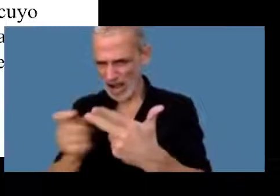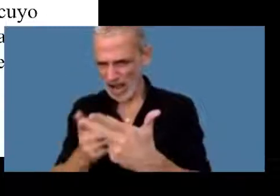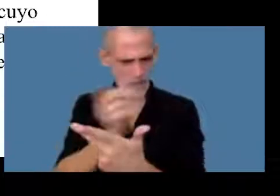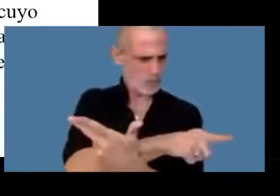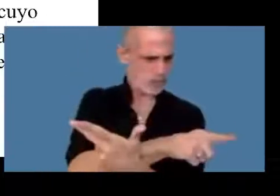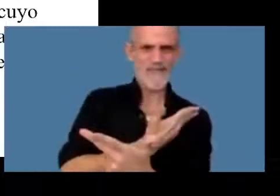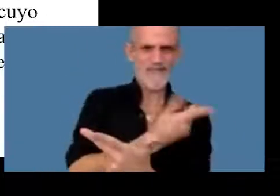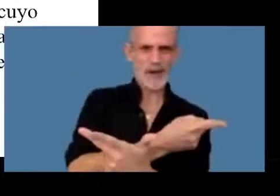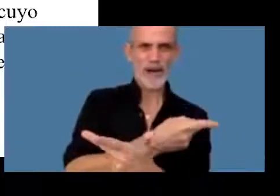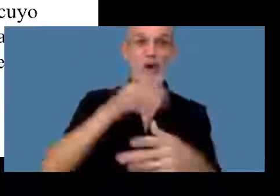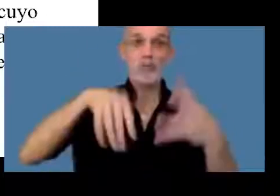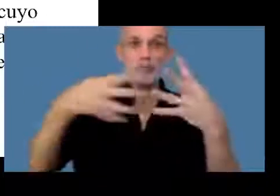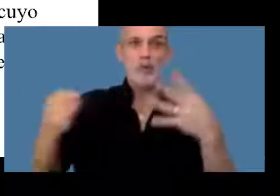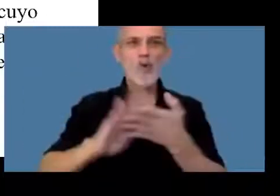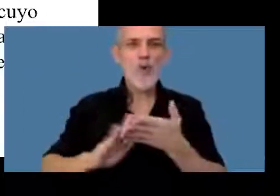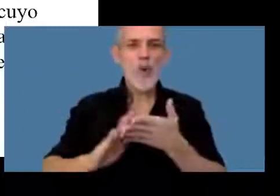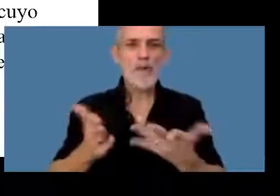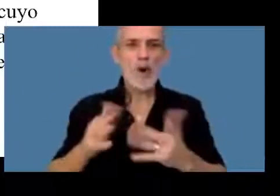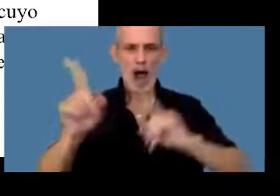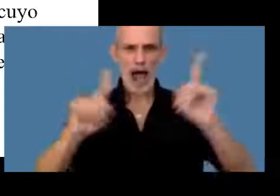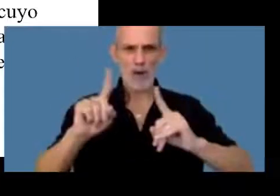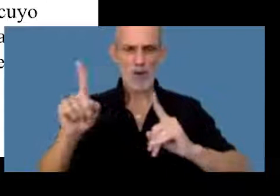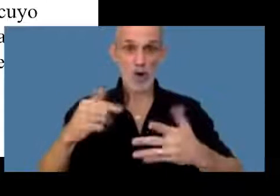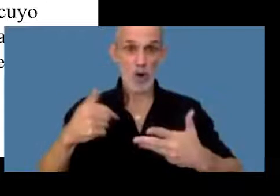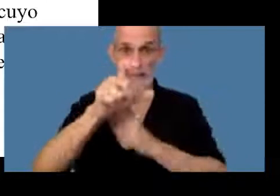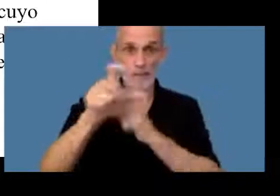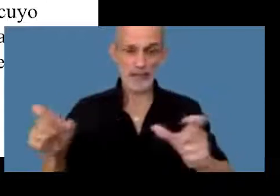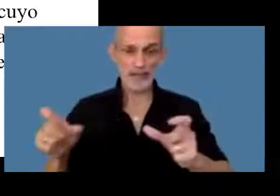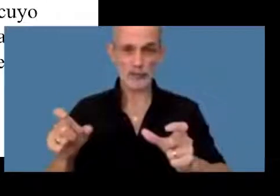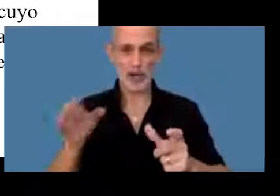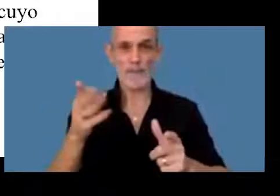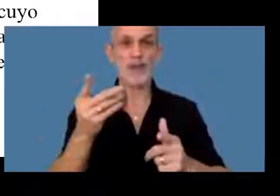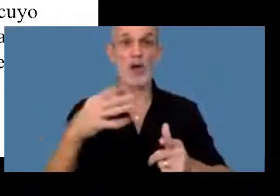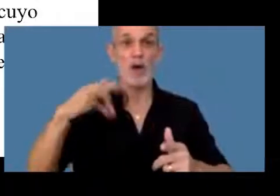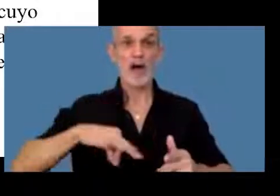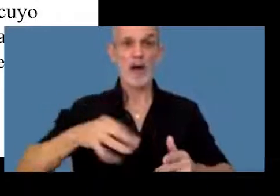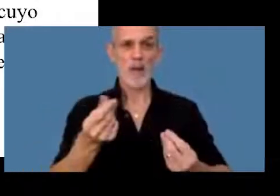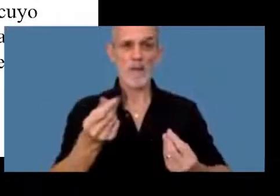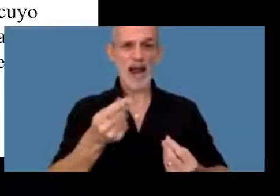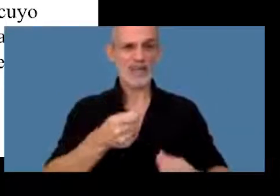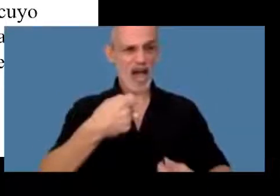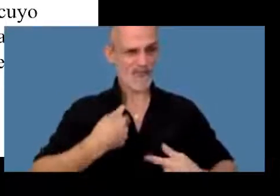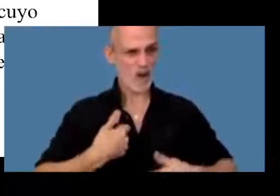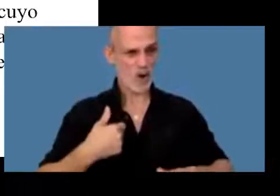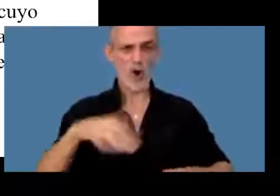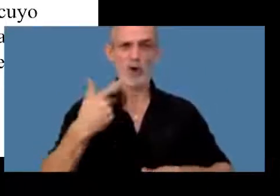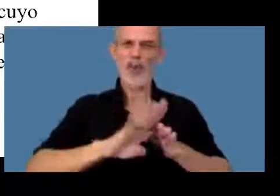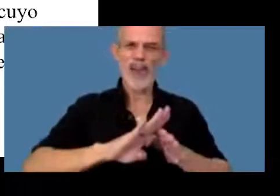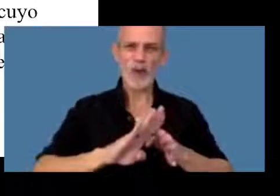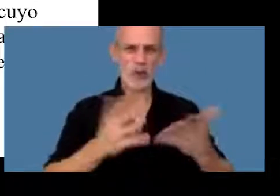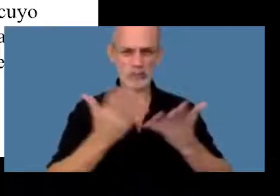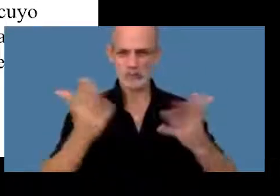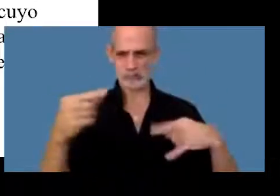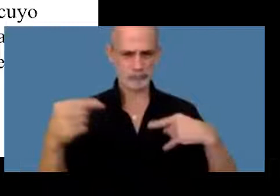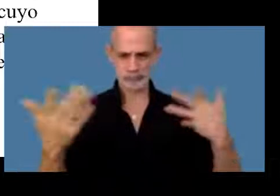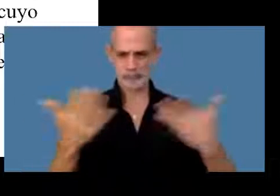nuevas tablas algunos contribuyentes les ha quedado un saldo a favor o a otros les ha generado deuda. Si estoy en